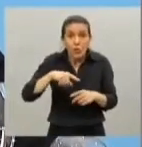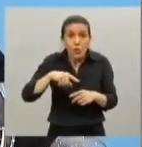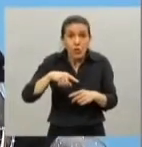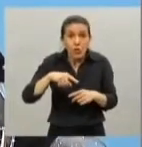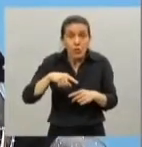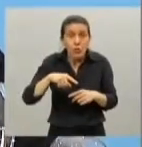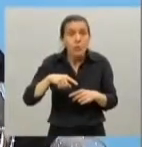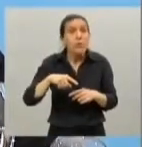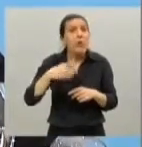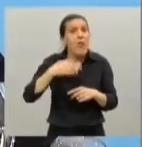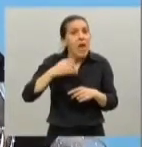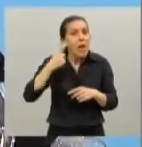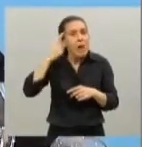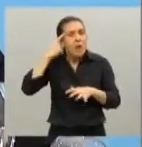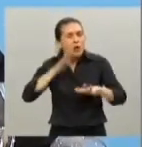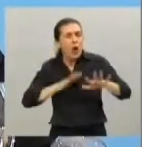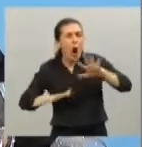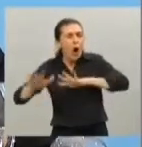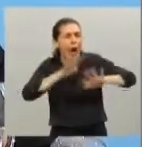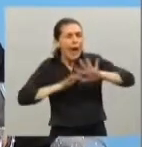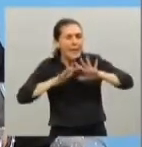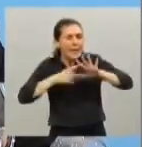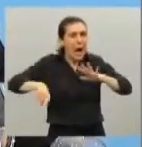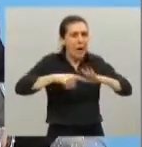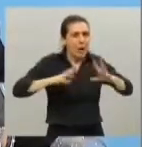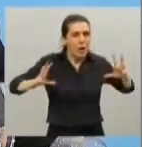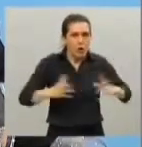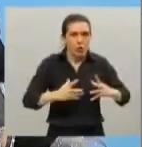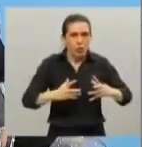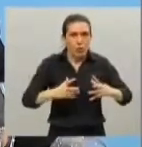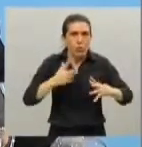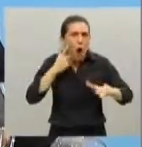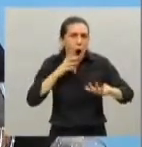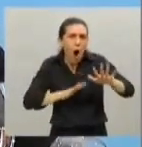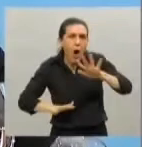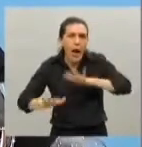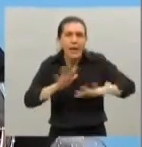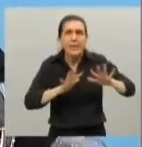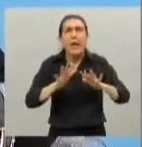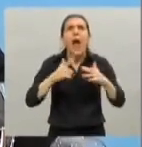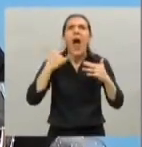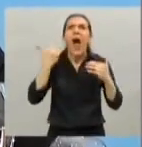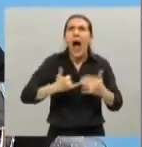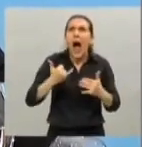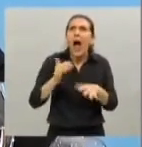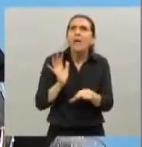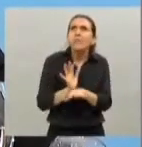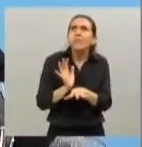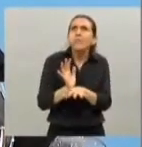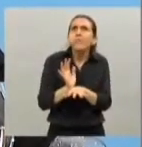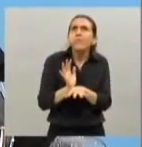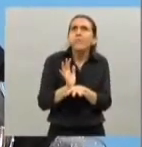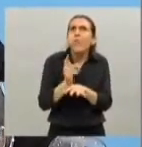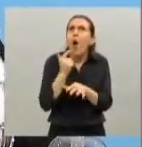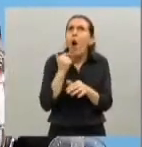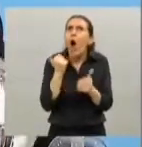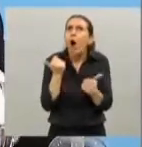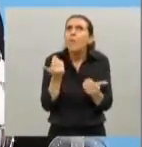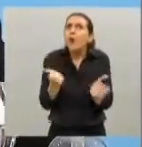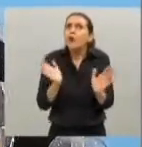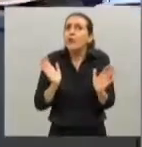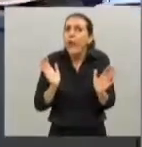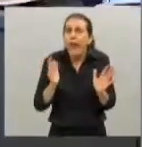hacer es interpretarla de manera simple, porque vamos a producir una grieta también del COVID. Es decir, hay que entender